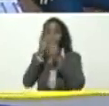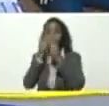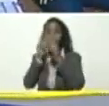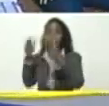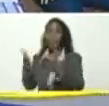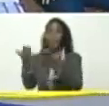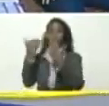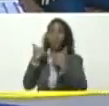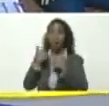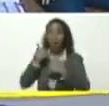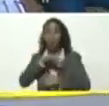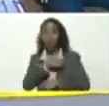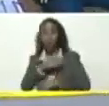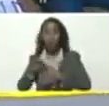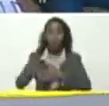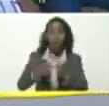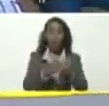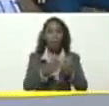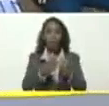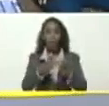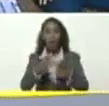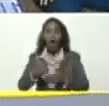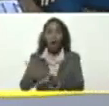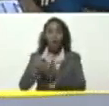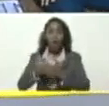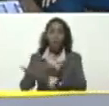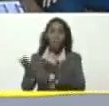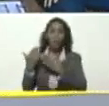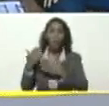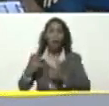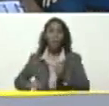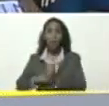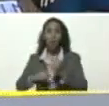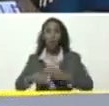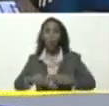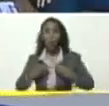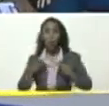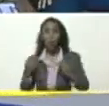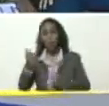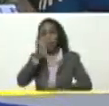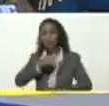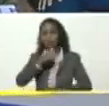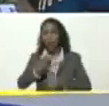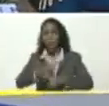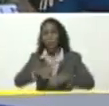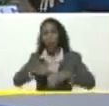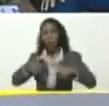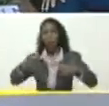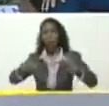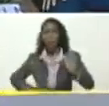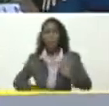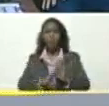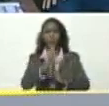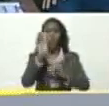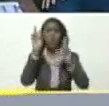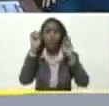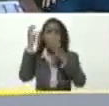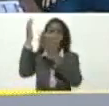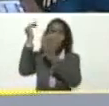lleve por este camino de recuperación sostenida, sostenible, de crecimiento, de nueva